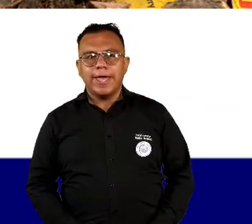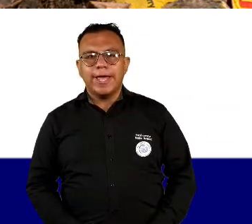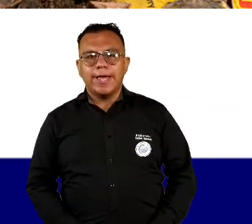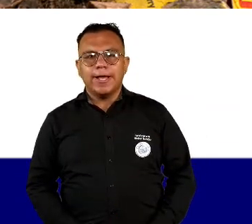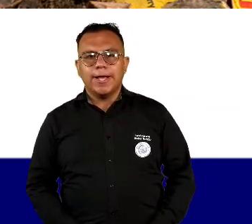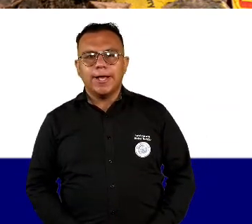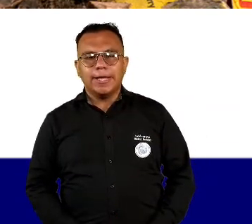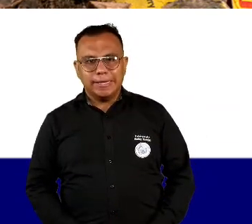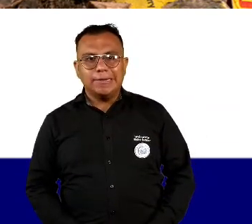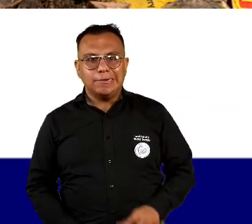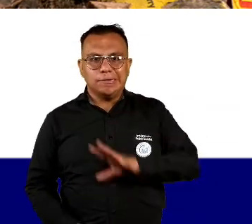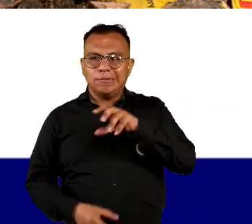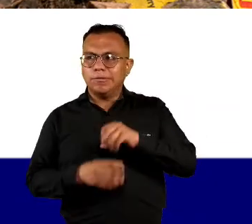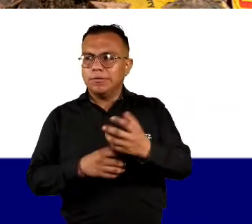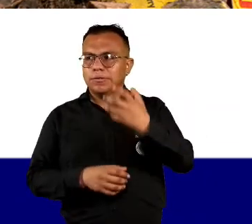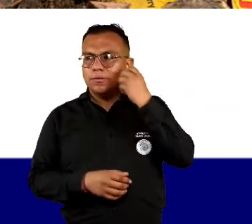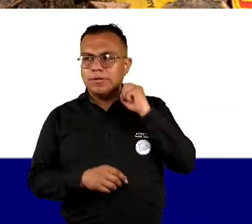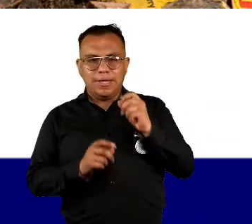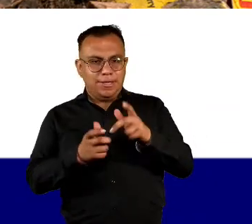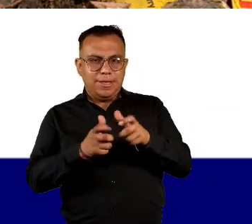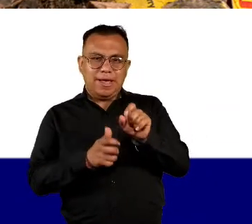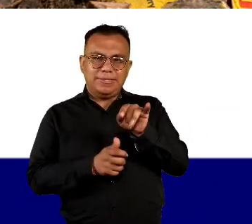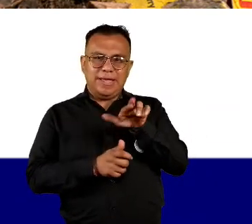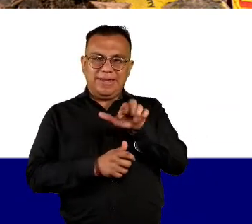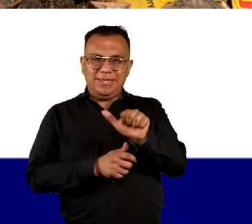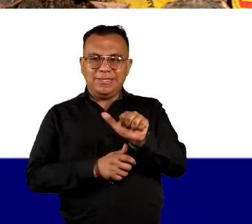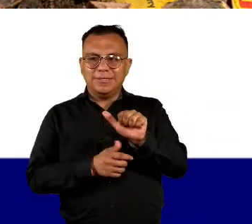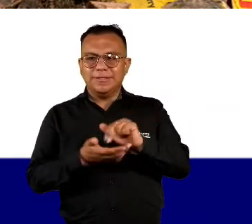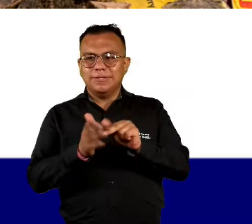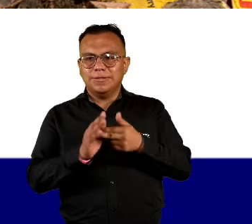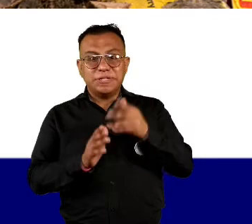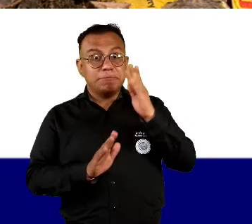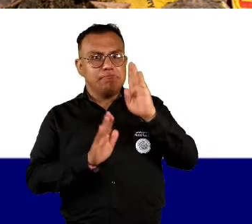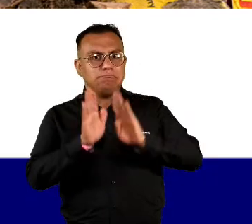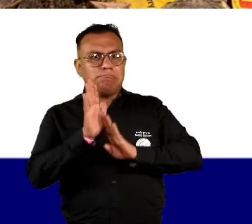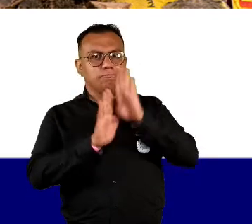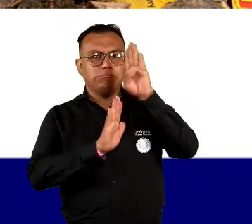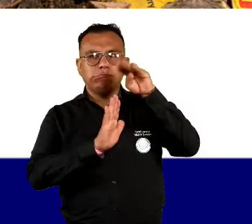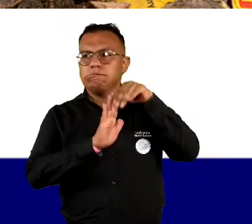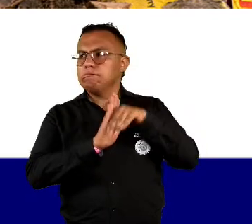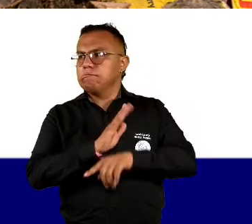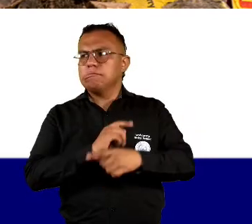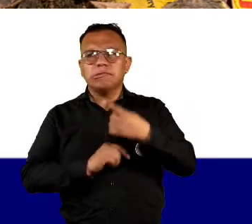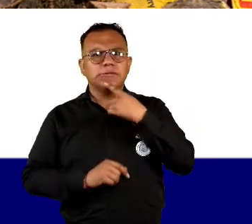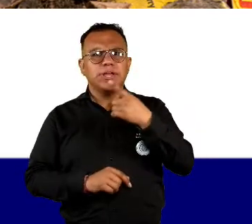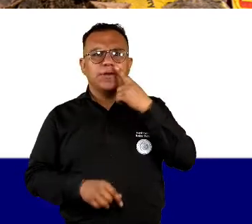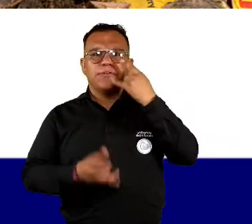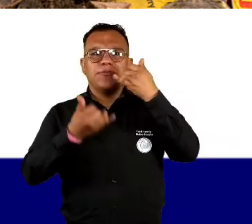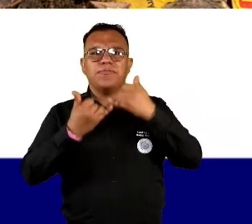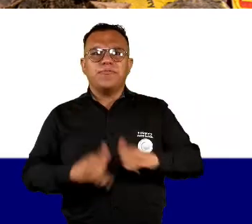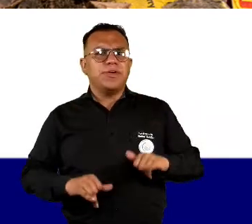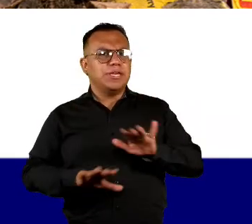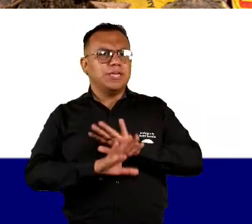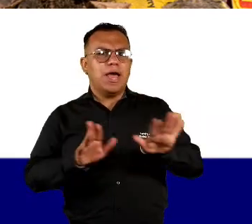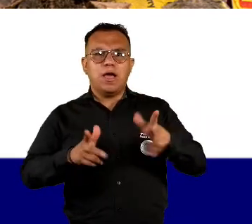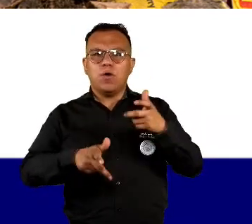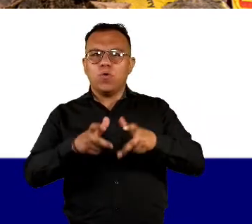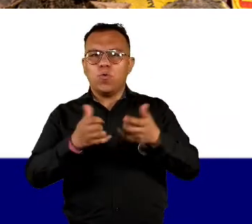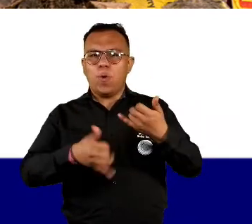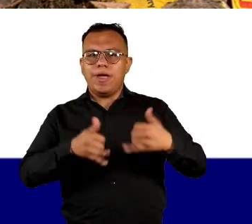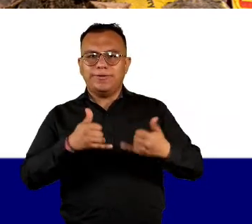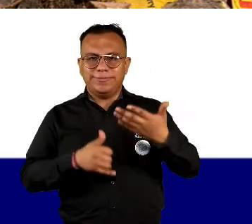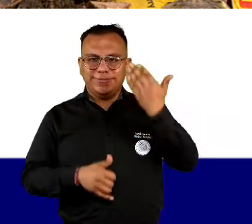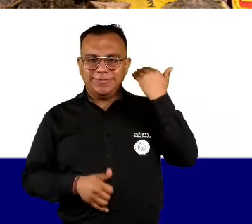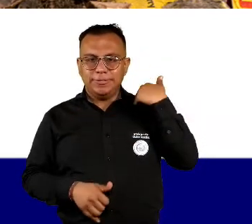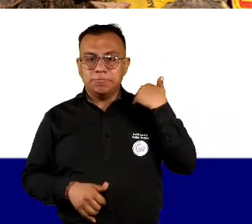el dt de atari que lleva la a la caída y decían que era el fin de los videojuegos en esa época